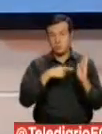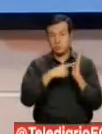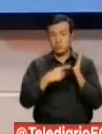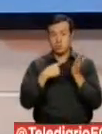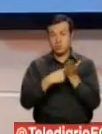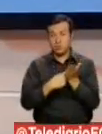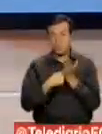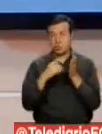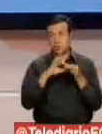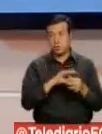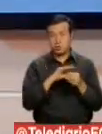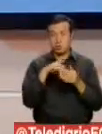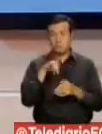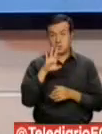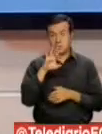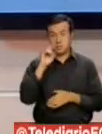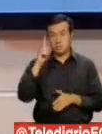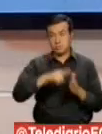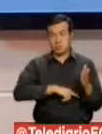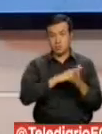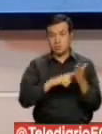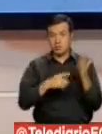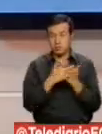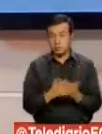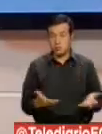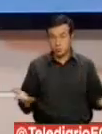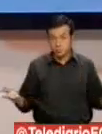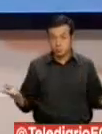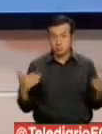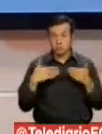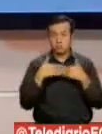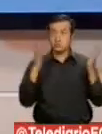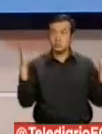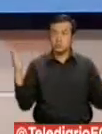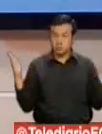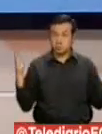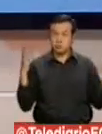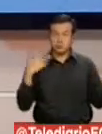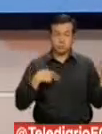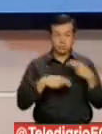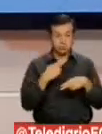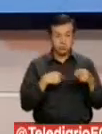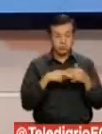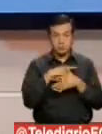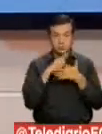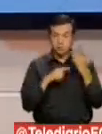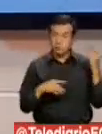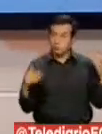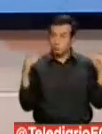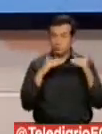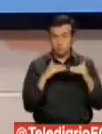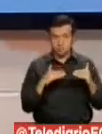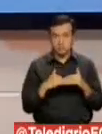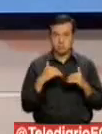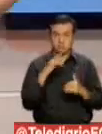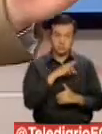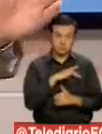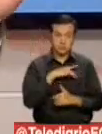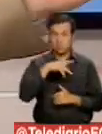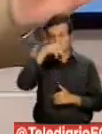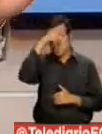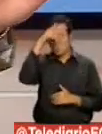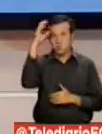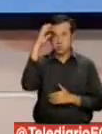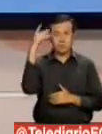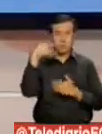negociemos una alianza del Pacífico, que puede abrirnos las puertas a negociar iguales condiciones que Chile, que Perú, que